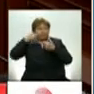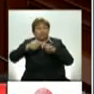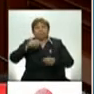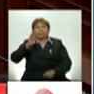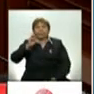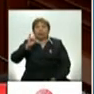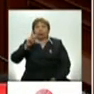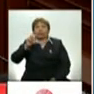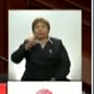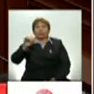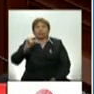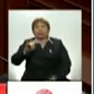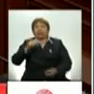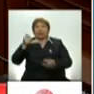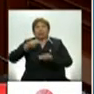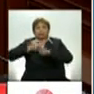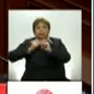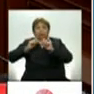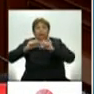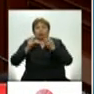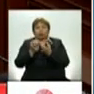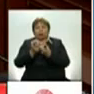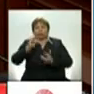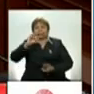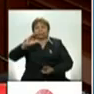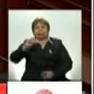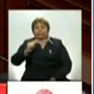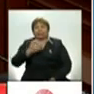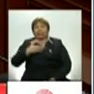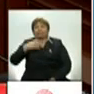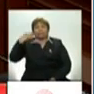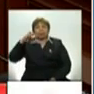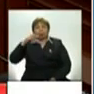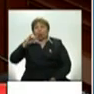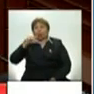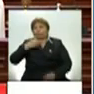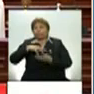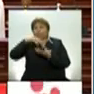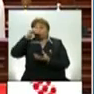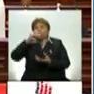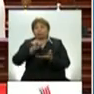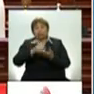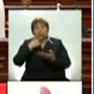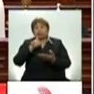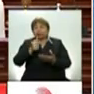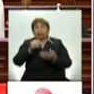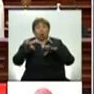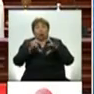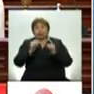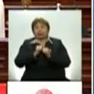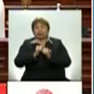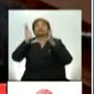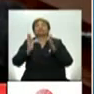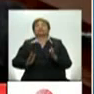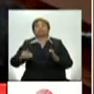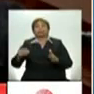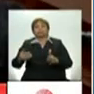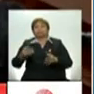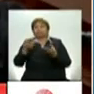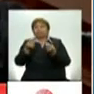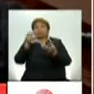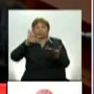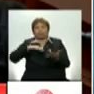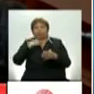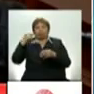son las mismas actas que también tiene el Comité Nacional Electoral. Ajá. Y hemos mostrado pues que nosotros tenemos una